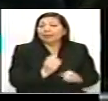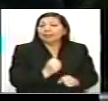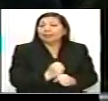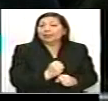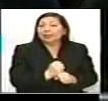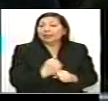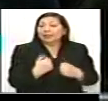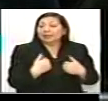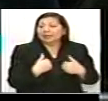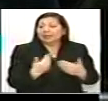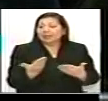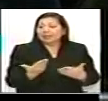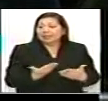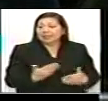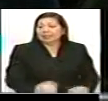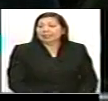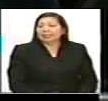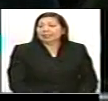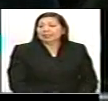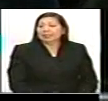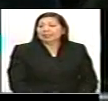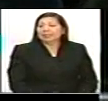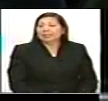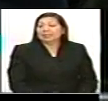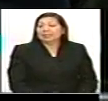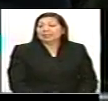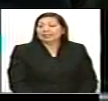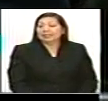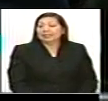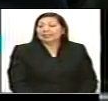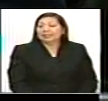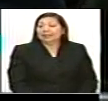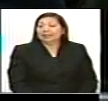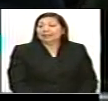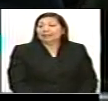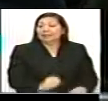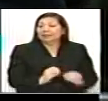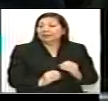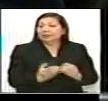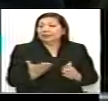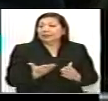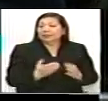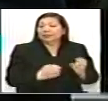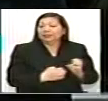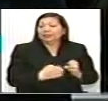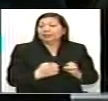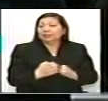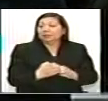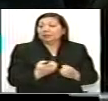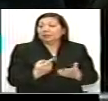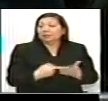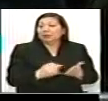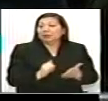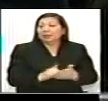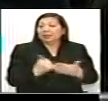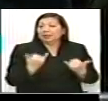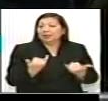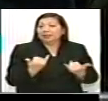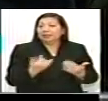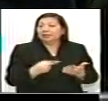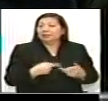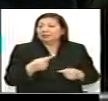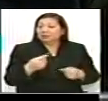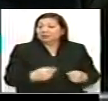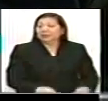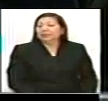y mantenimiento de la estación y reposición de equipos, porque equipos o sensores